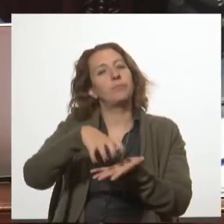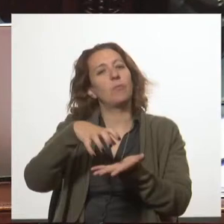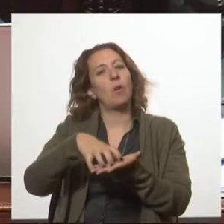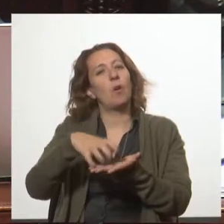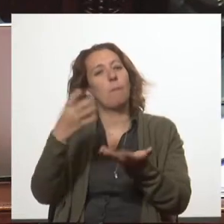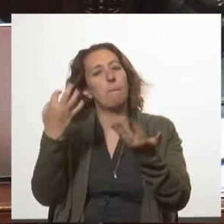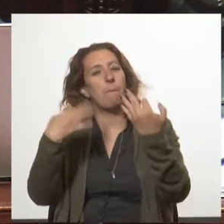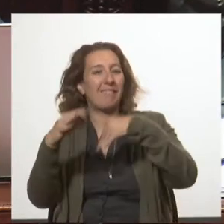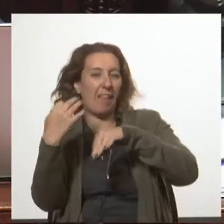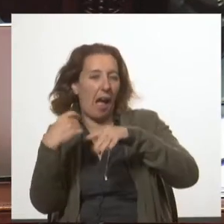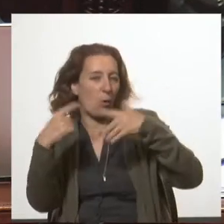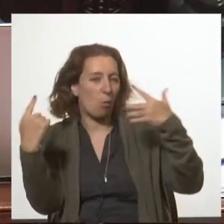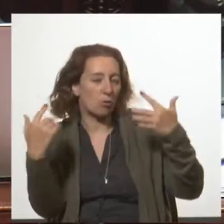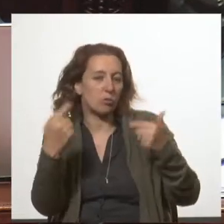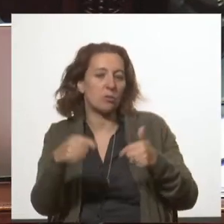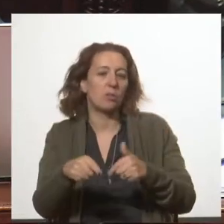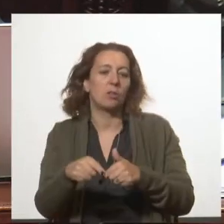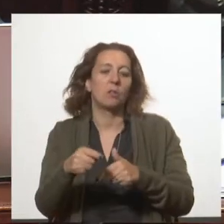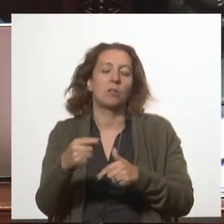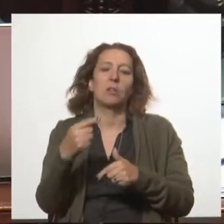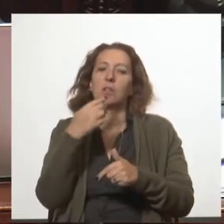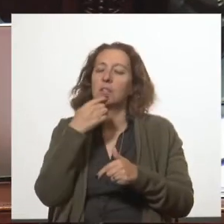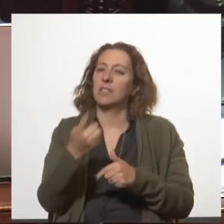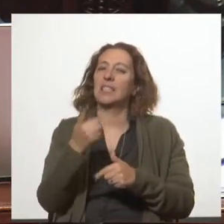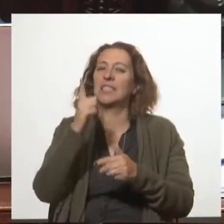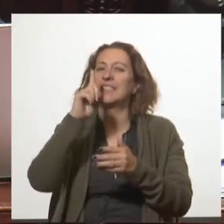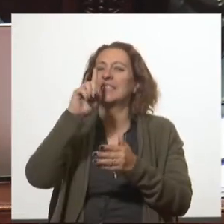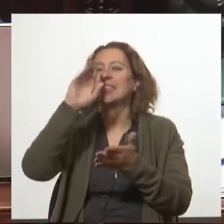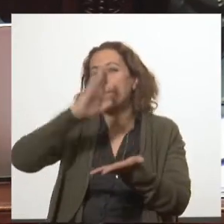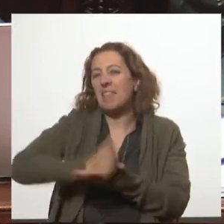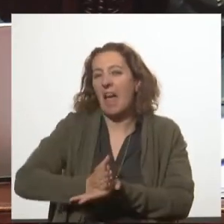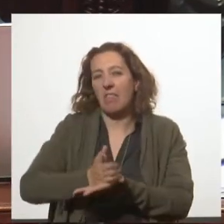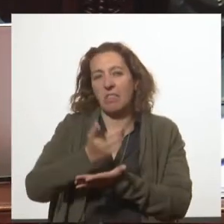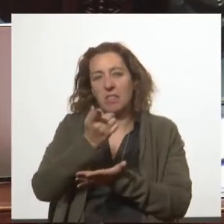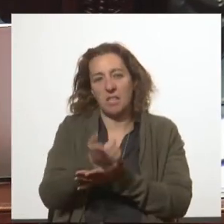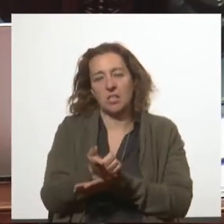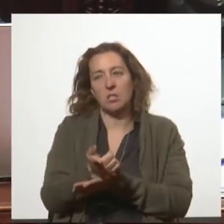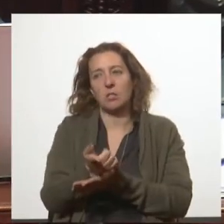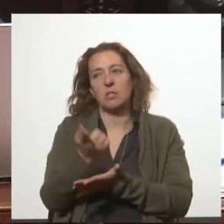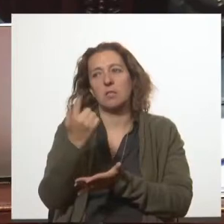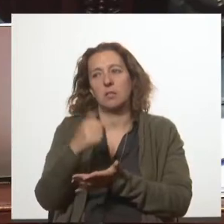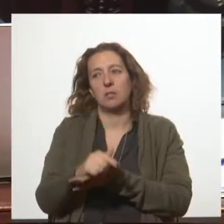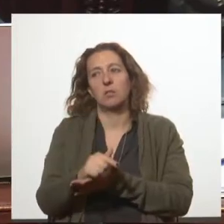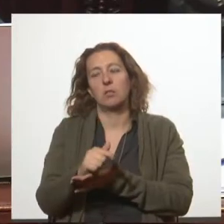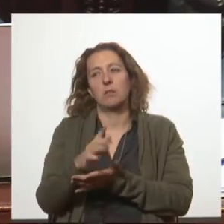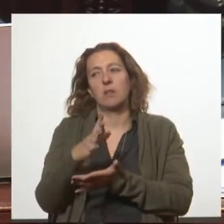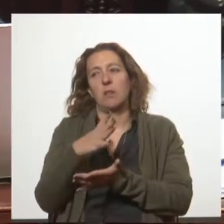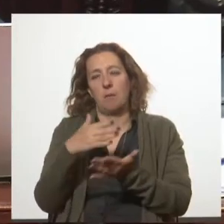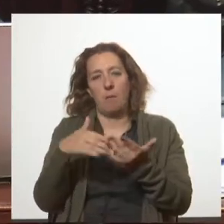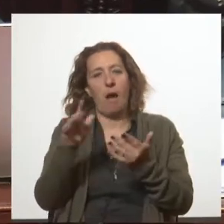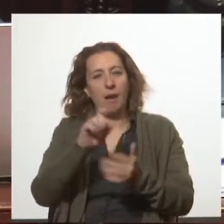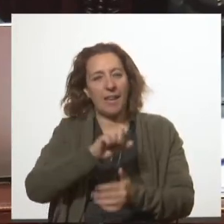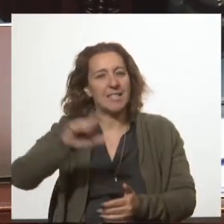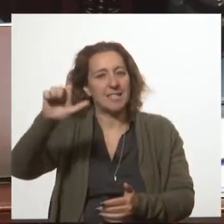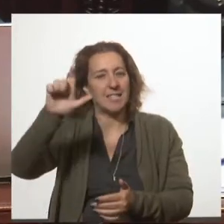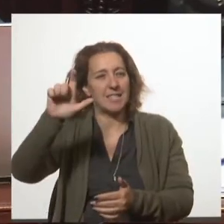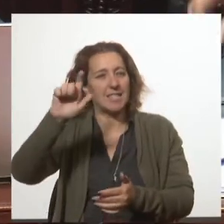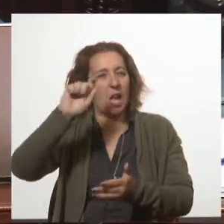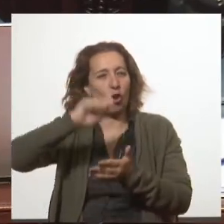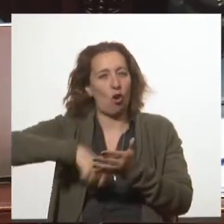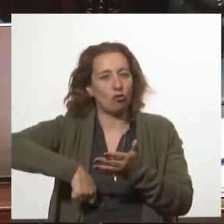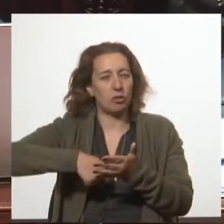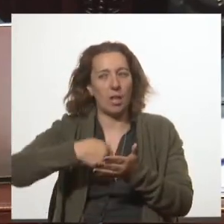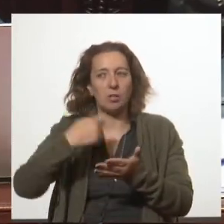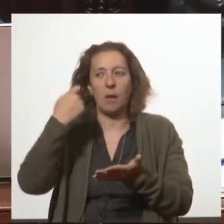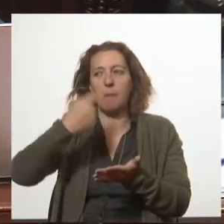decía que iban a migrar el 50 por ciento de ellos y que por lo tanto iban a ser un crecimiento de sus contratos